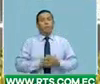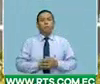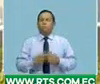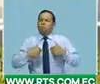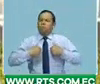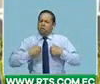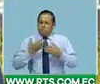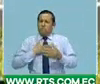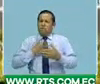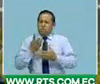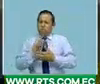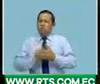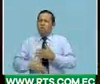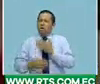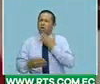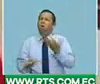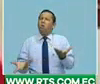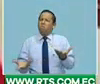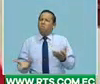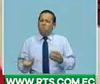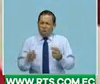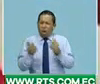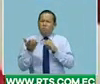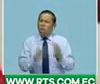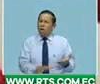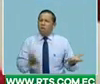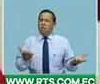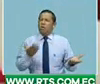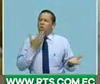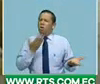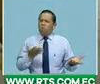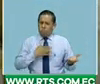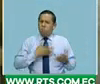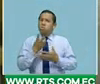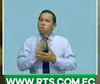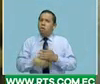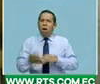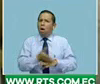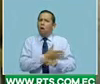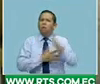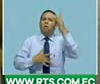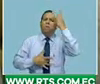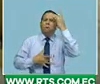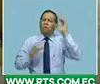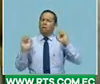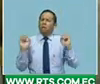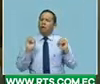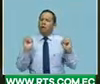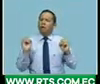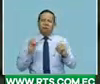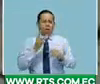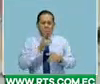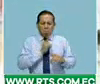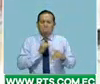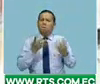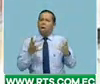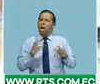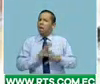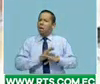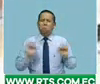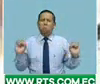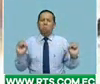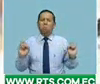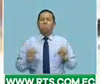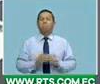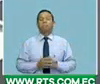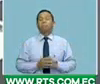va a fallecer de una asfixia. Eso es algo normal. Mi hija nunca ha estado enferma, no ha tenido ni una enfermedad. Una indagación previa